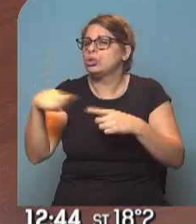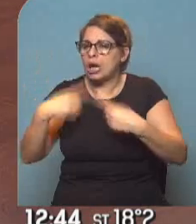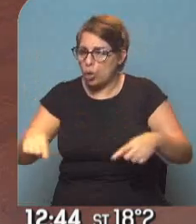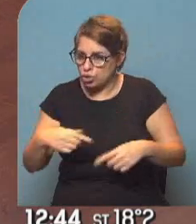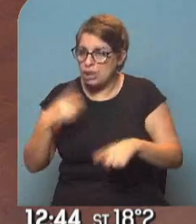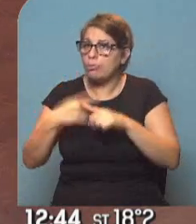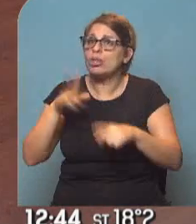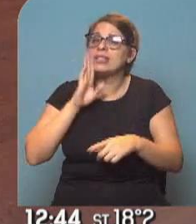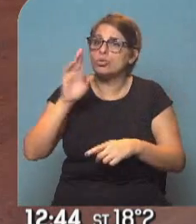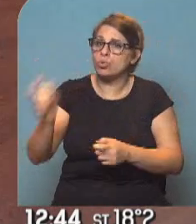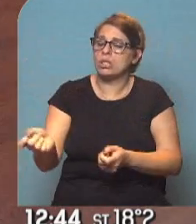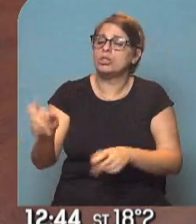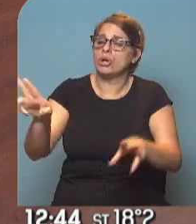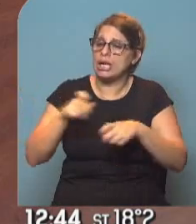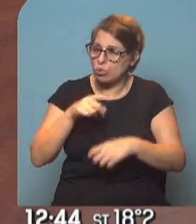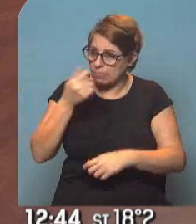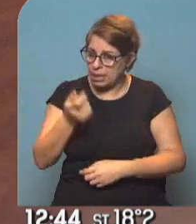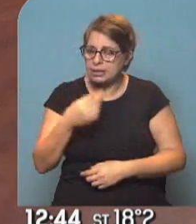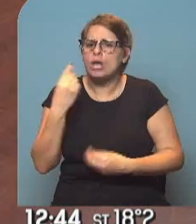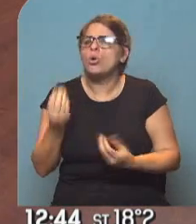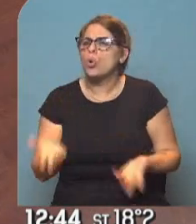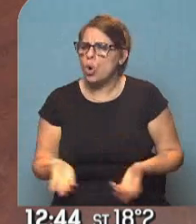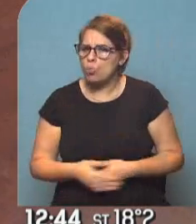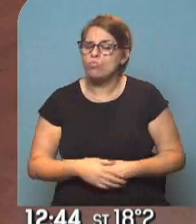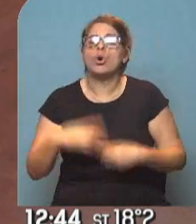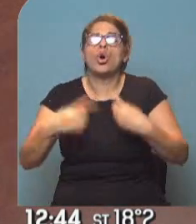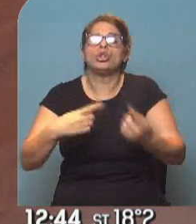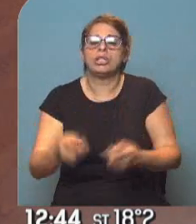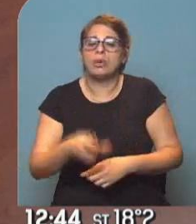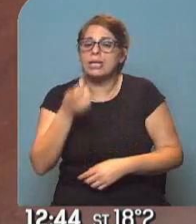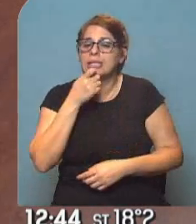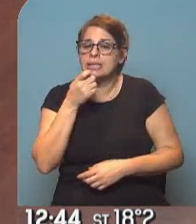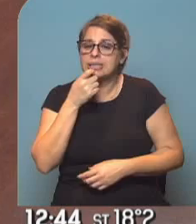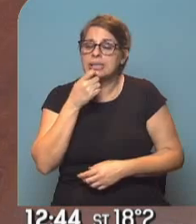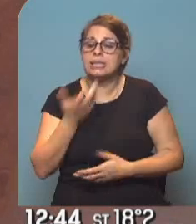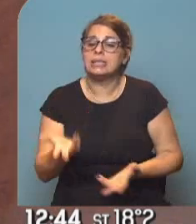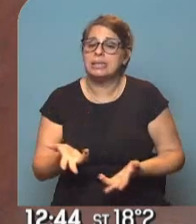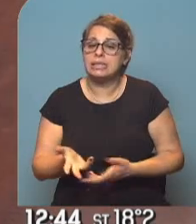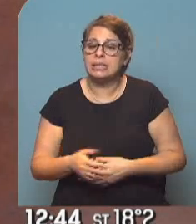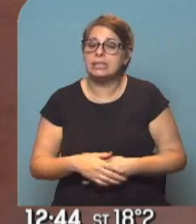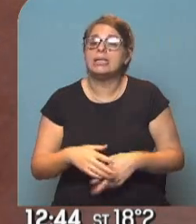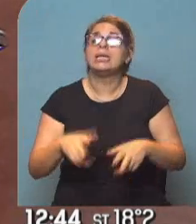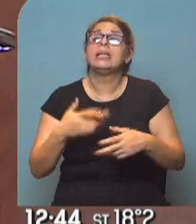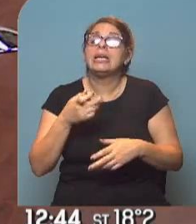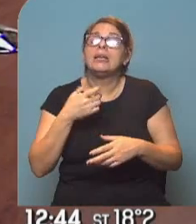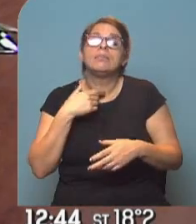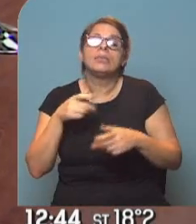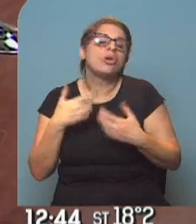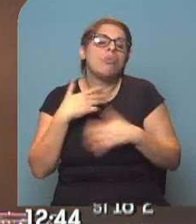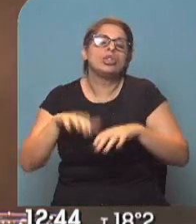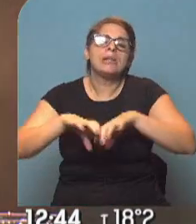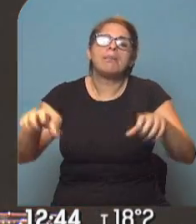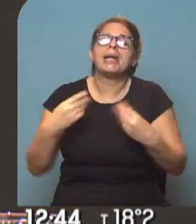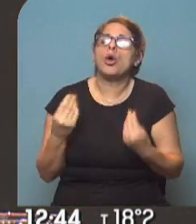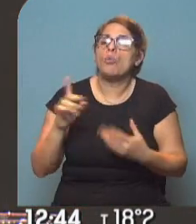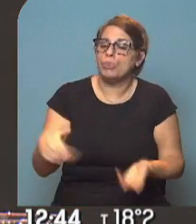esto es también cómo mantener ese statu quo. Porque vos cortás un chorro fenomenal de ingresos. Ese es uno de los puntos más sensibles también